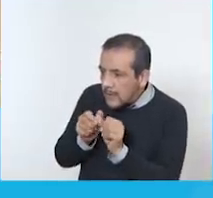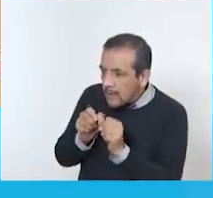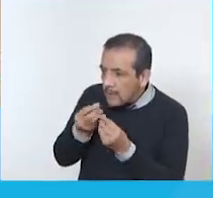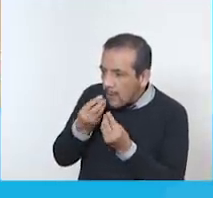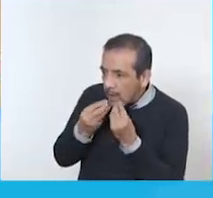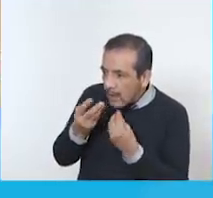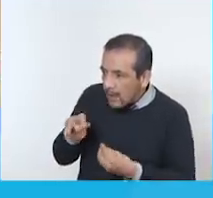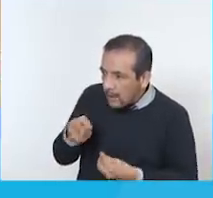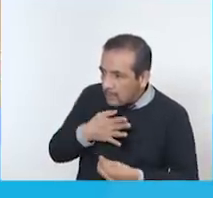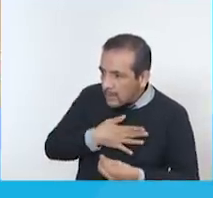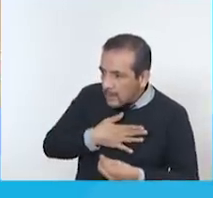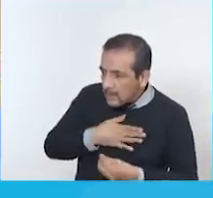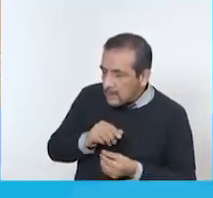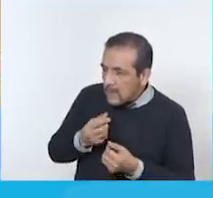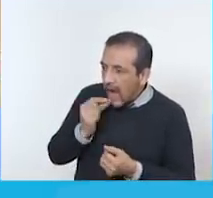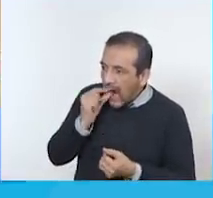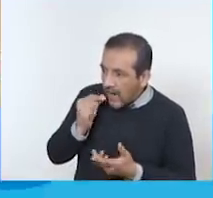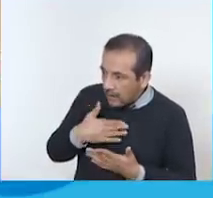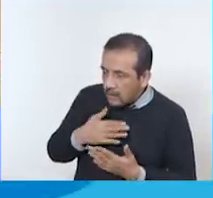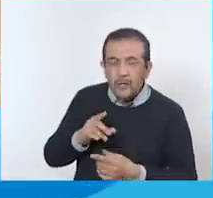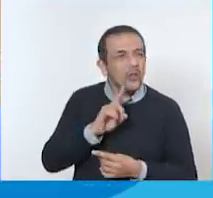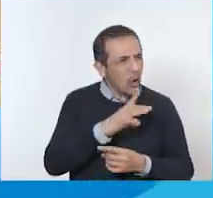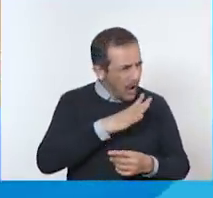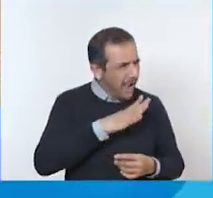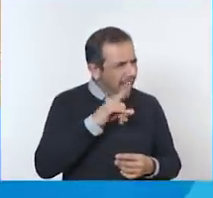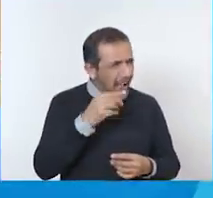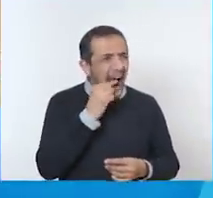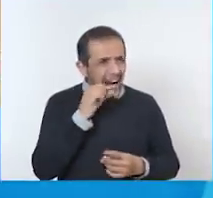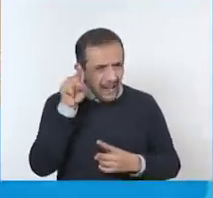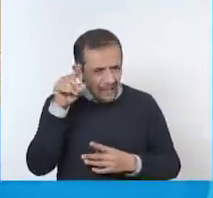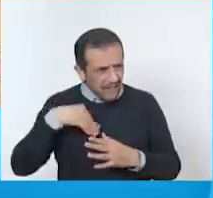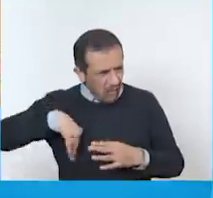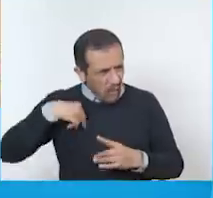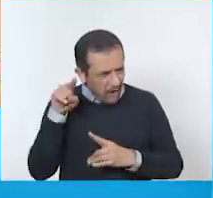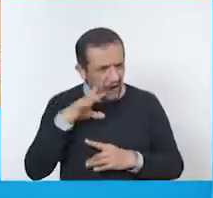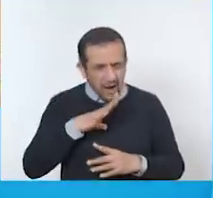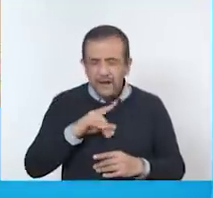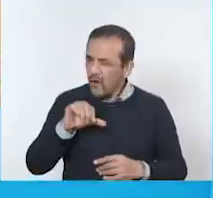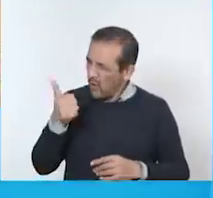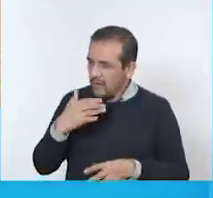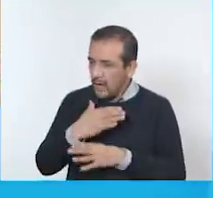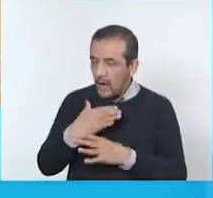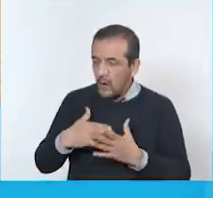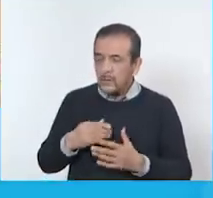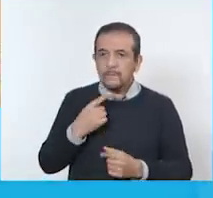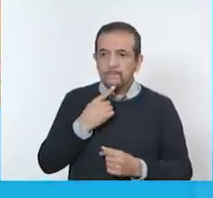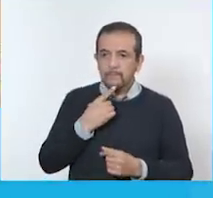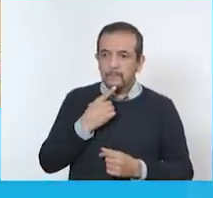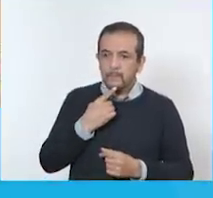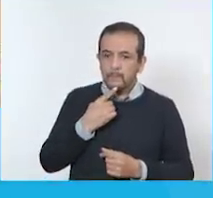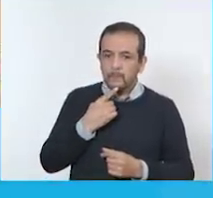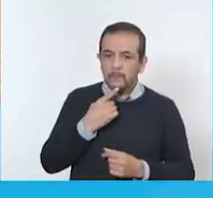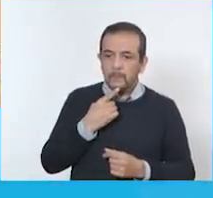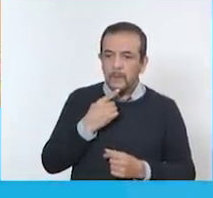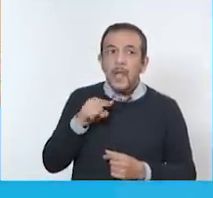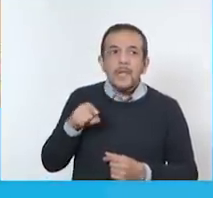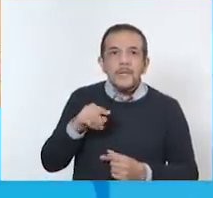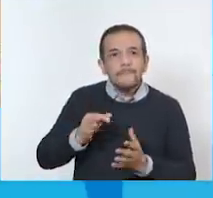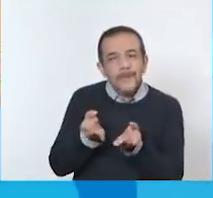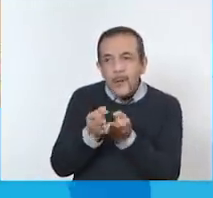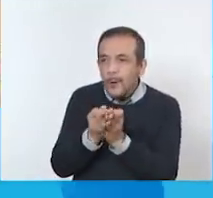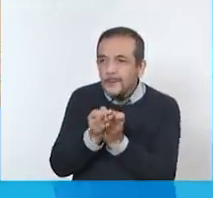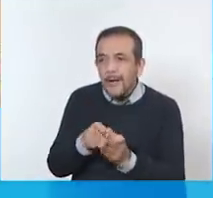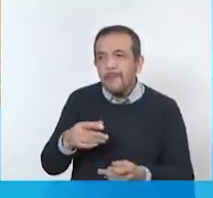¡Ya sabes que sí te comparto, pero... ¡No! ¡Todavía hay nueces ahí! ¡No es eso! ¡Ah! ¡No se va a poner el señor de